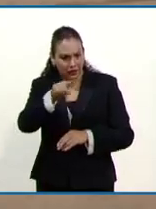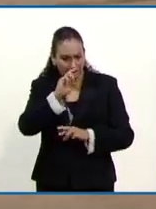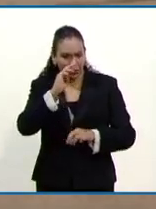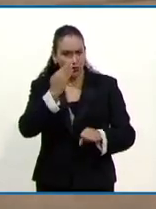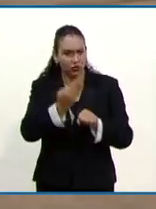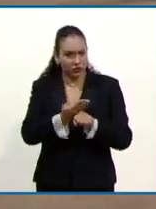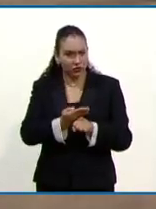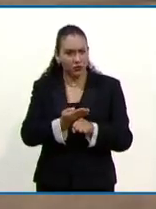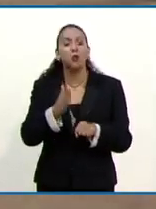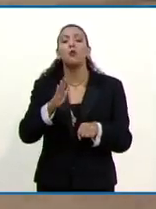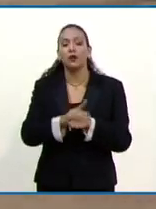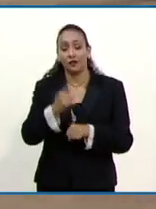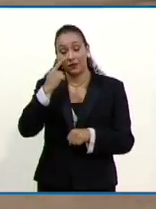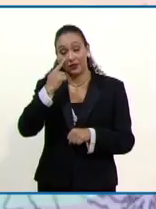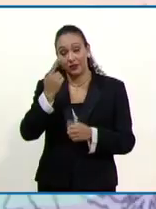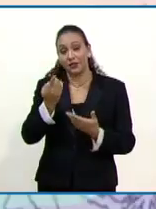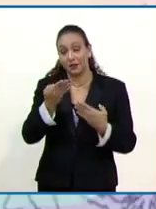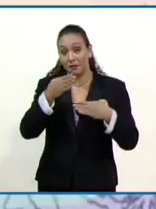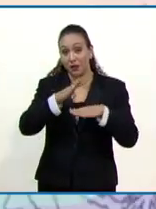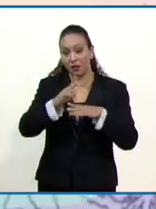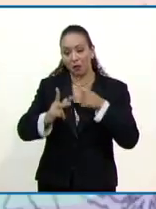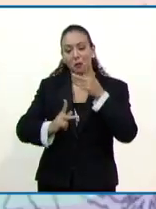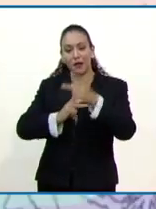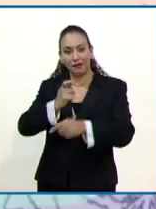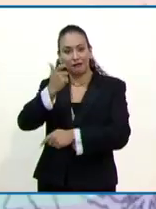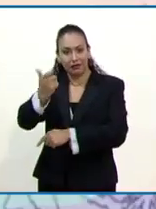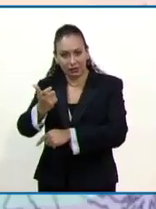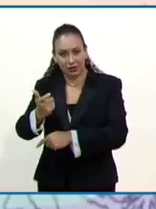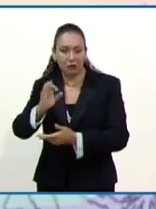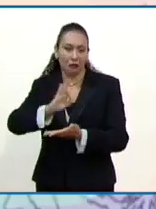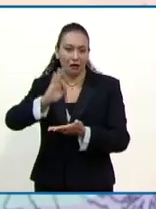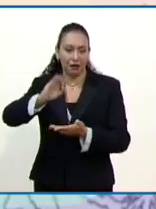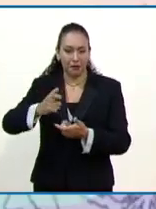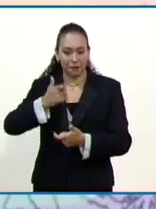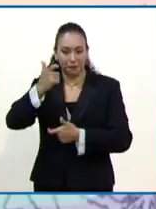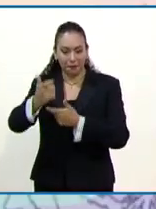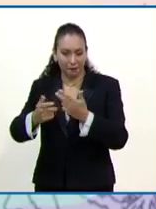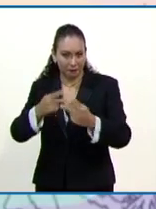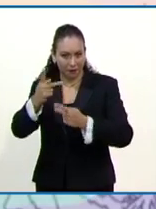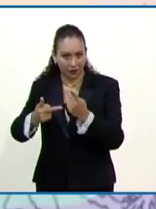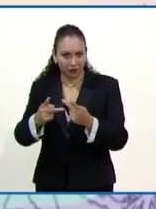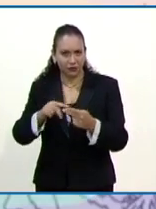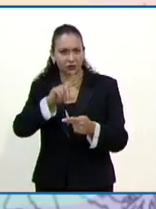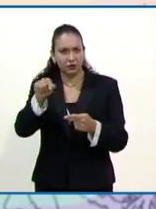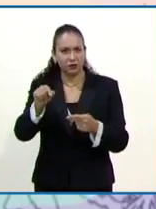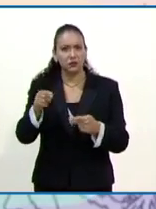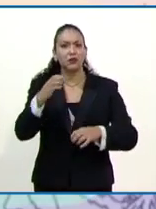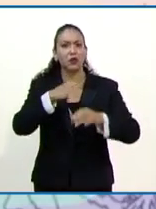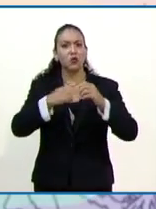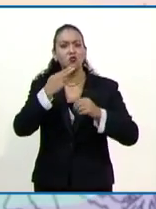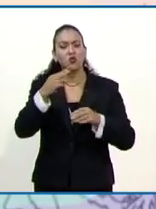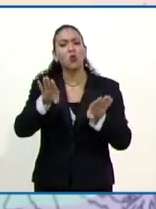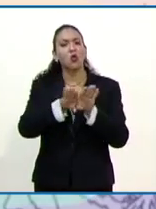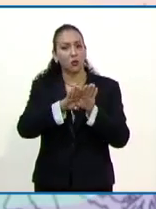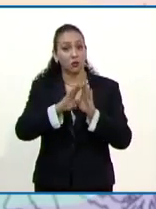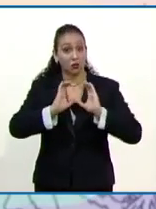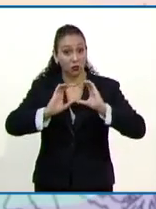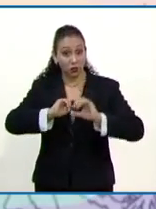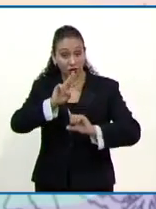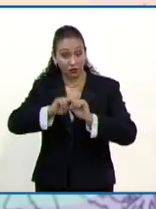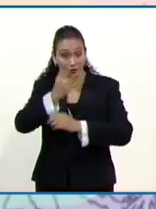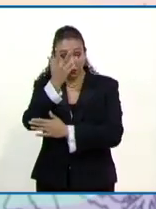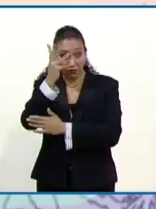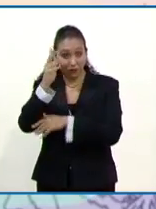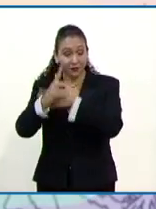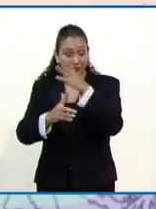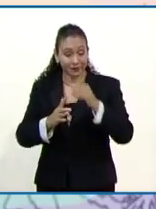el incumplimiento del Acuerdo de París? Se cuestionó durante la 12ª sesión del Seminario Permanente Justicia Climática,